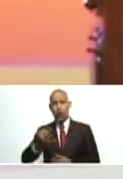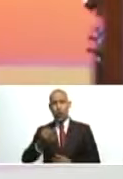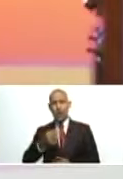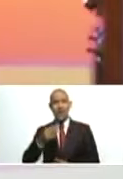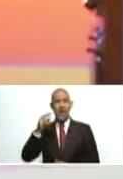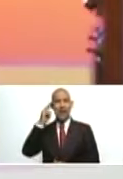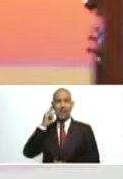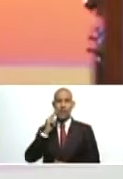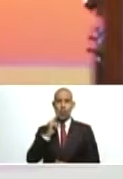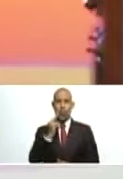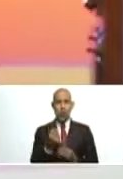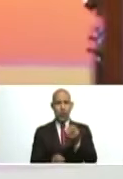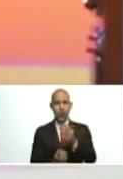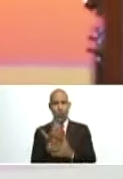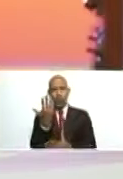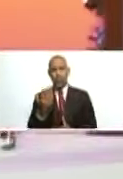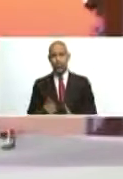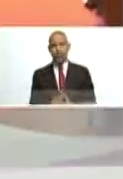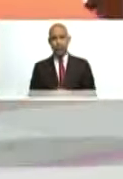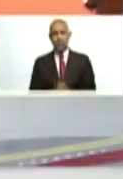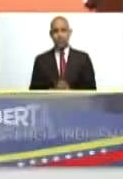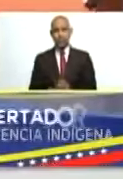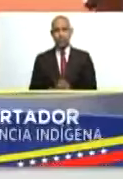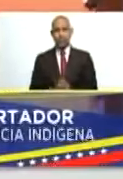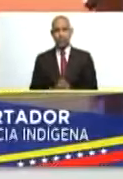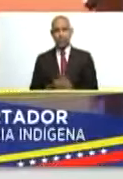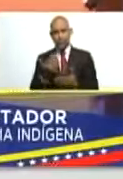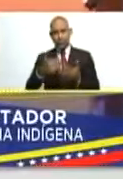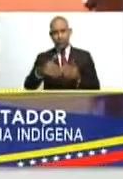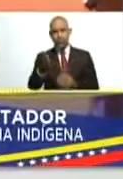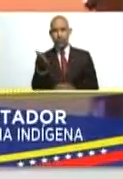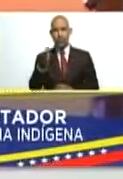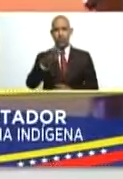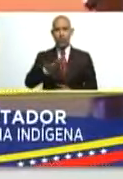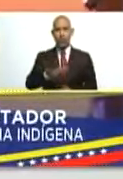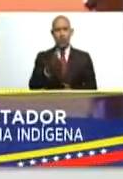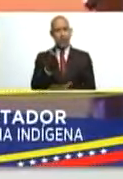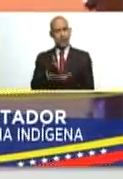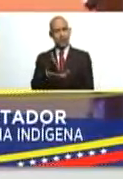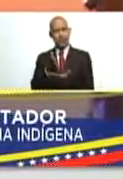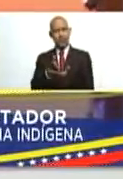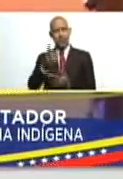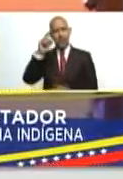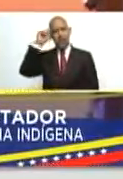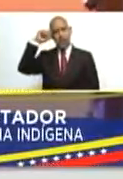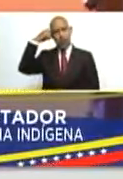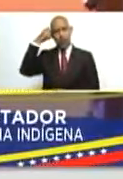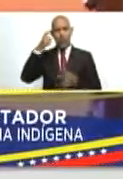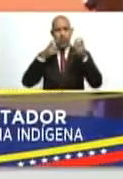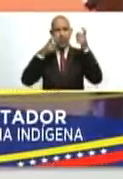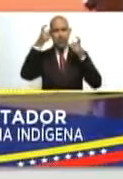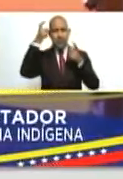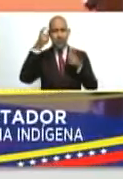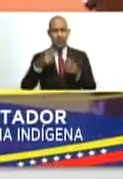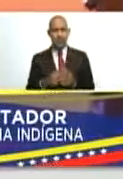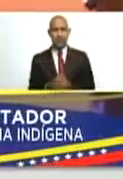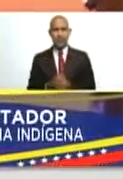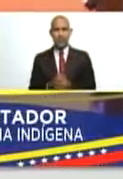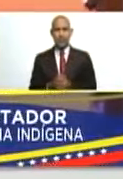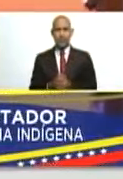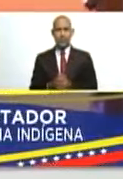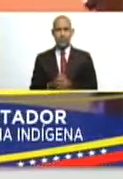Simón Bolívar, cuando fue a morir, como siempre recordaba nuestro comandante Hugo Chávez, le